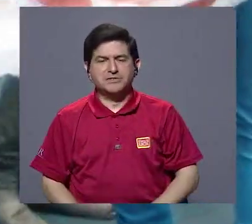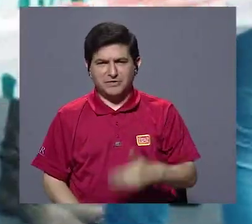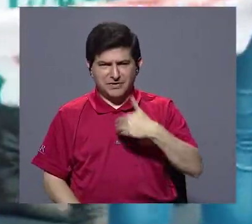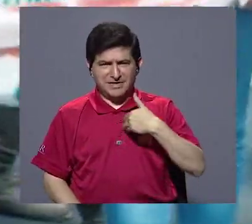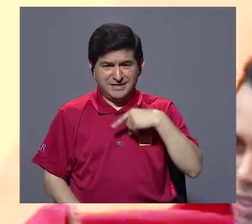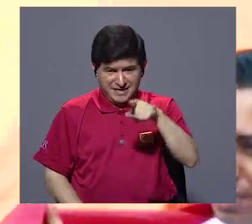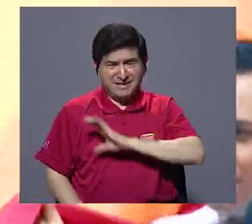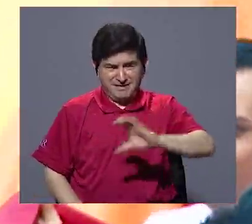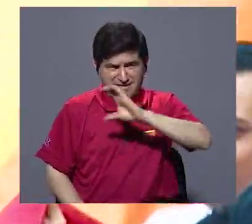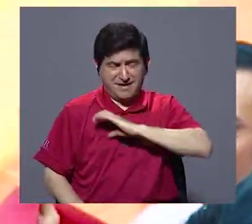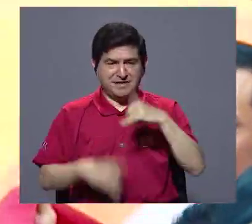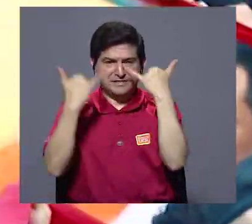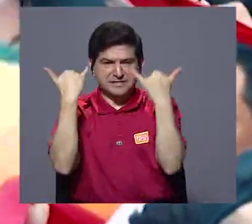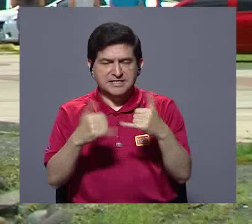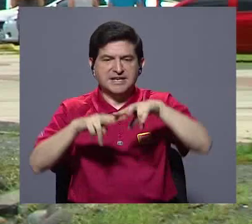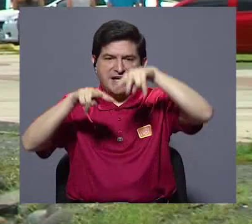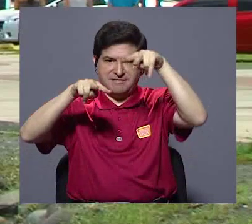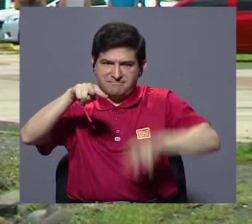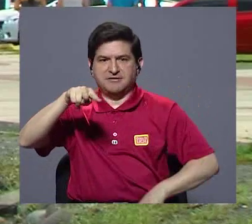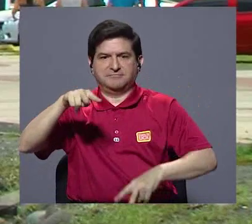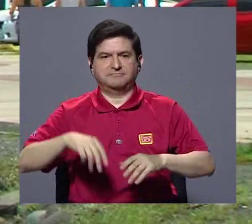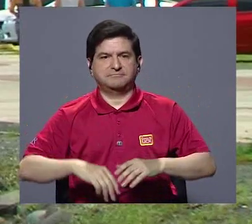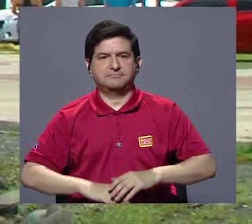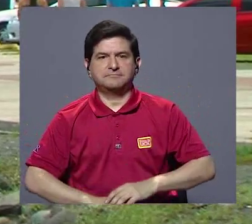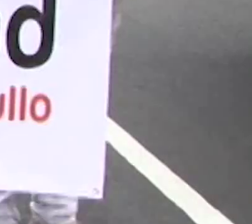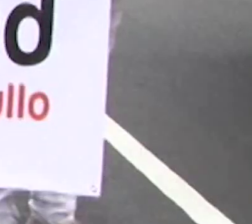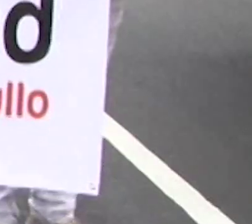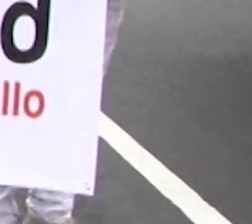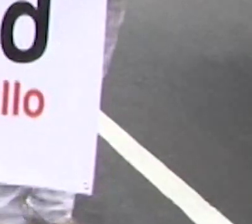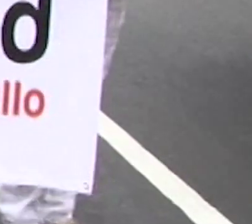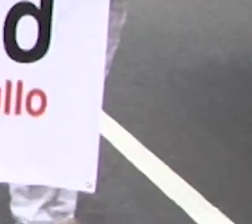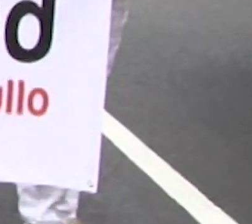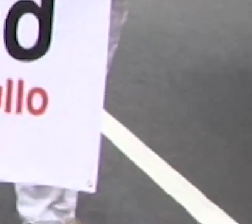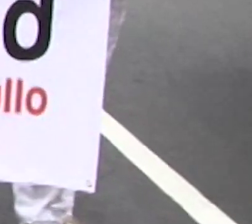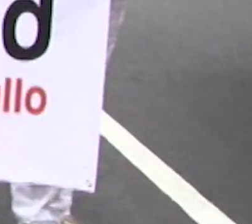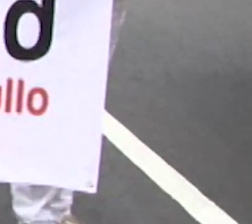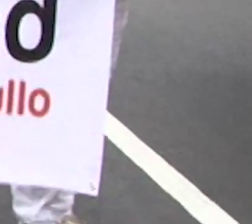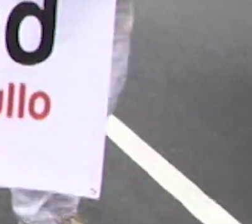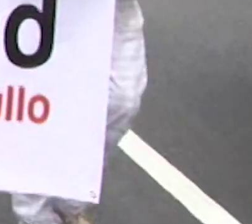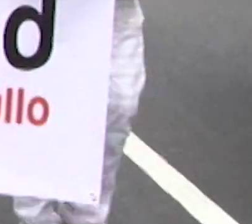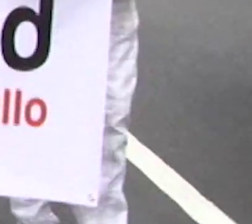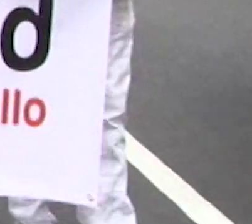población sexualmente diversa ya te pone en desventaja.